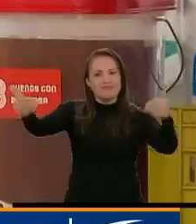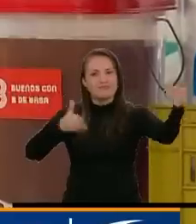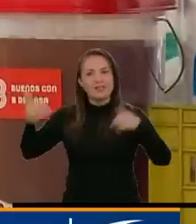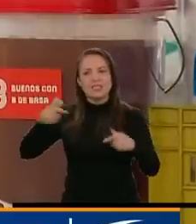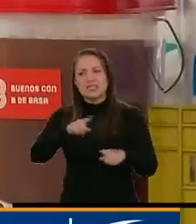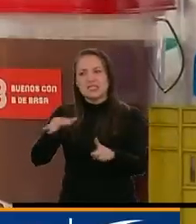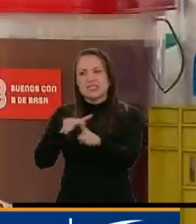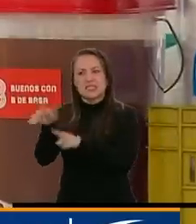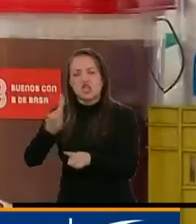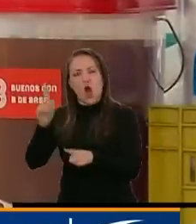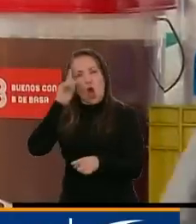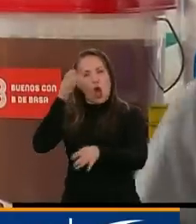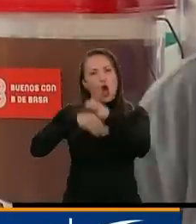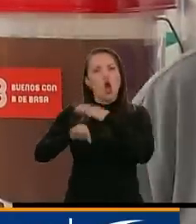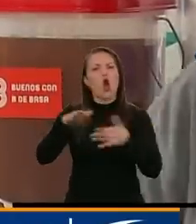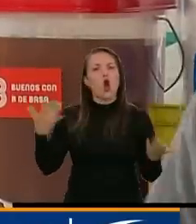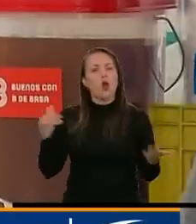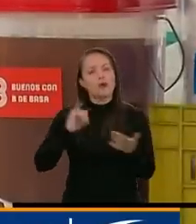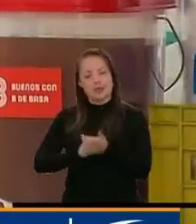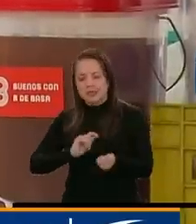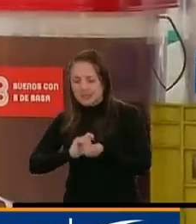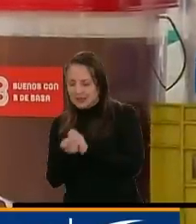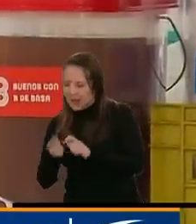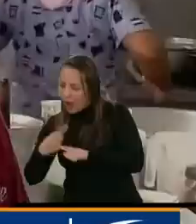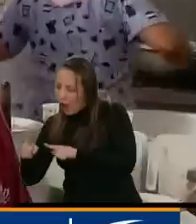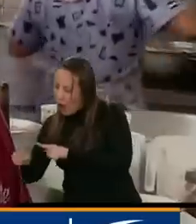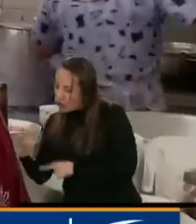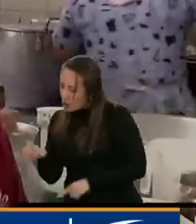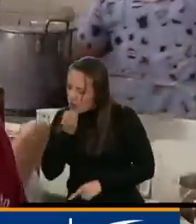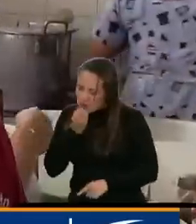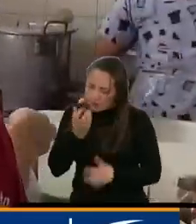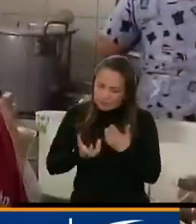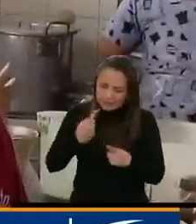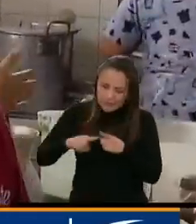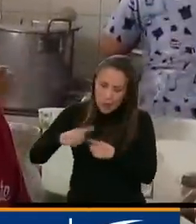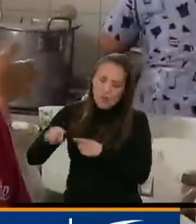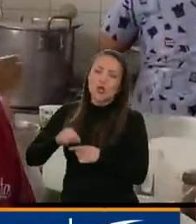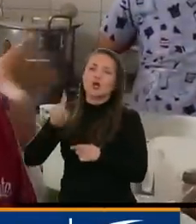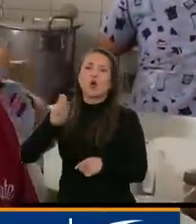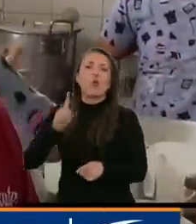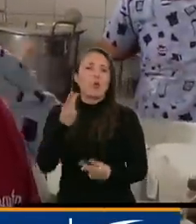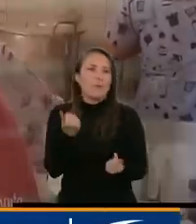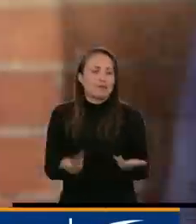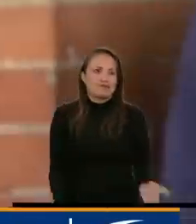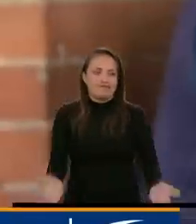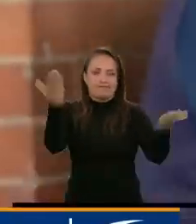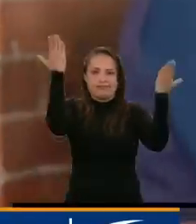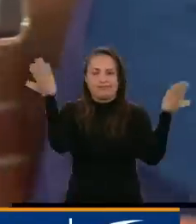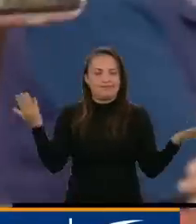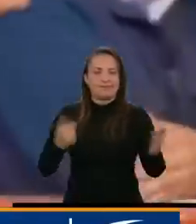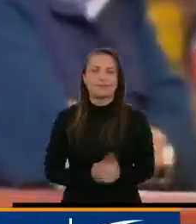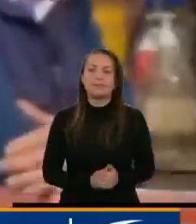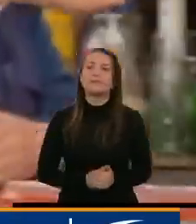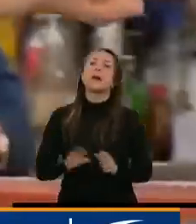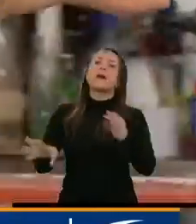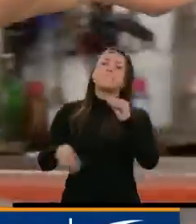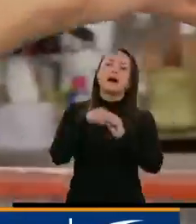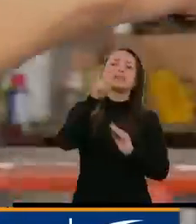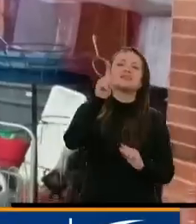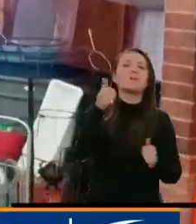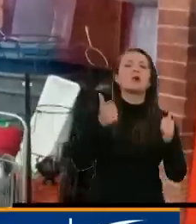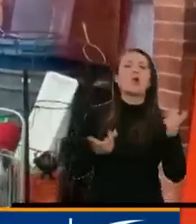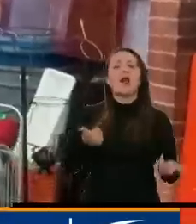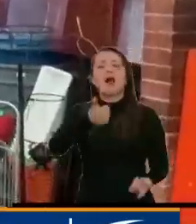tan duro es, o sea, se ha cambiado los productos porque está muy costoso todo. Hablemos también de